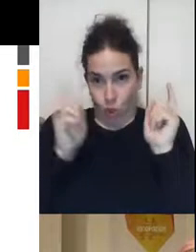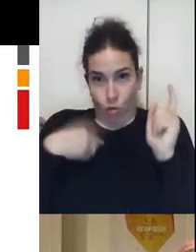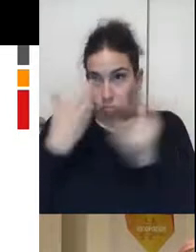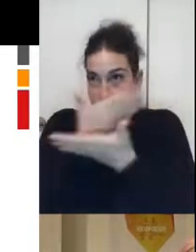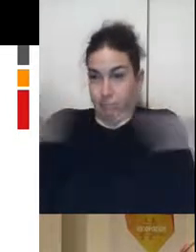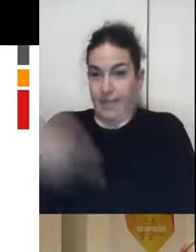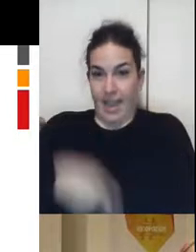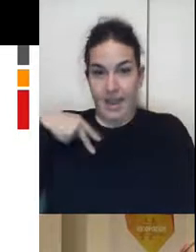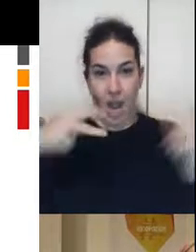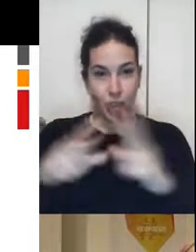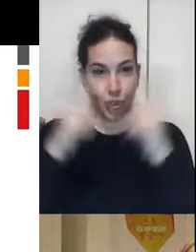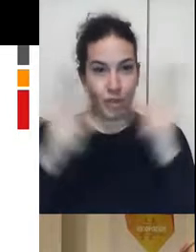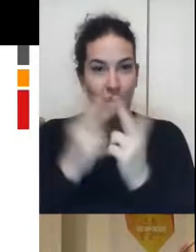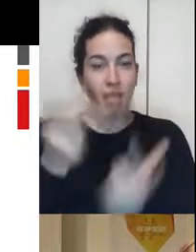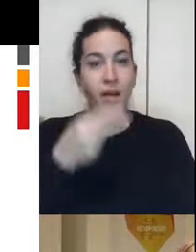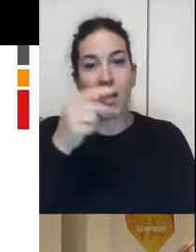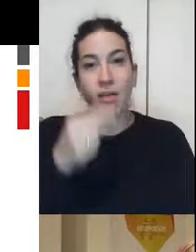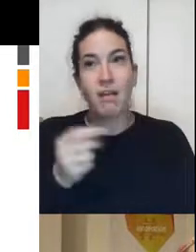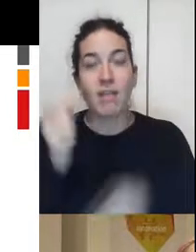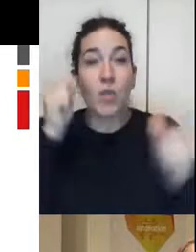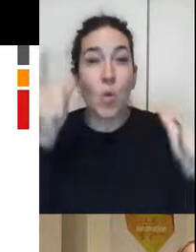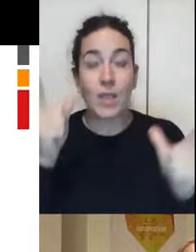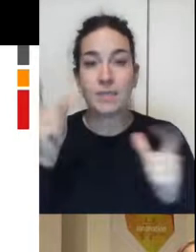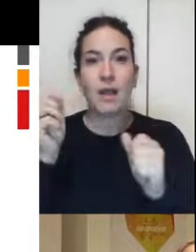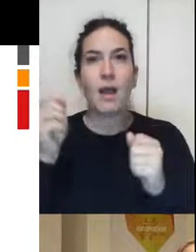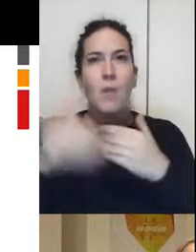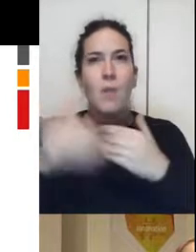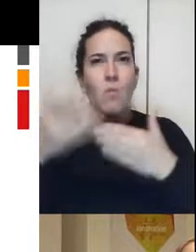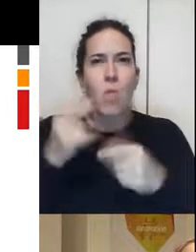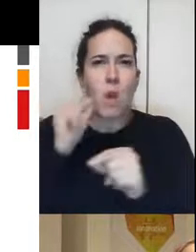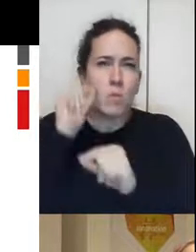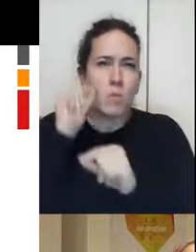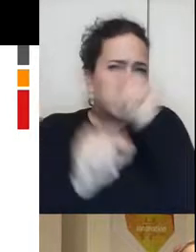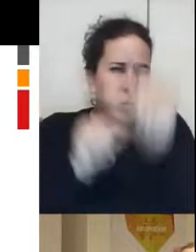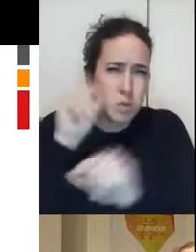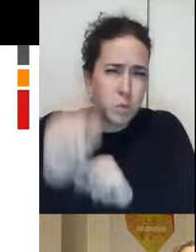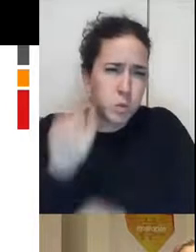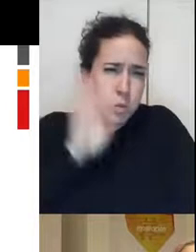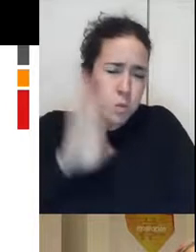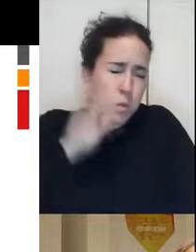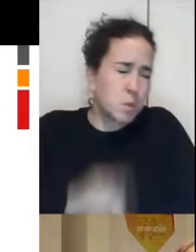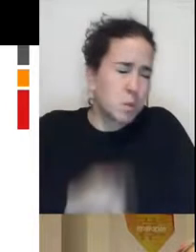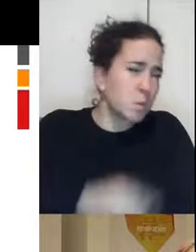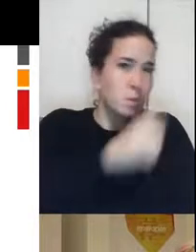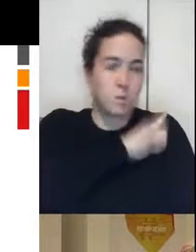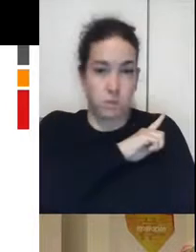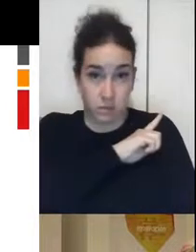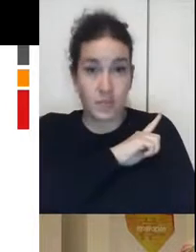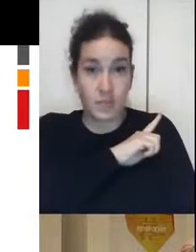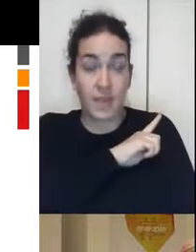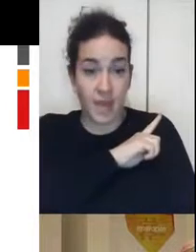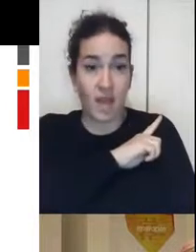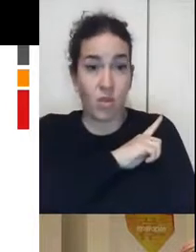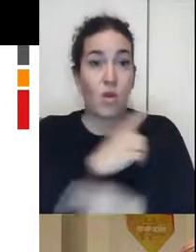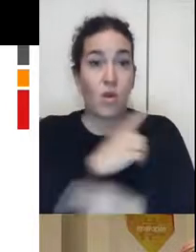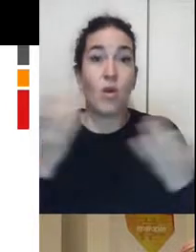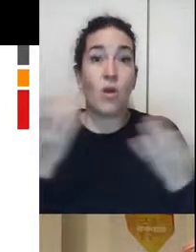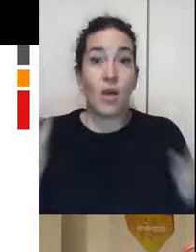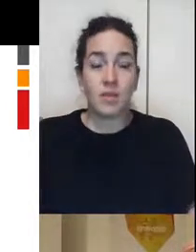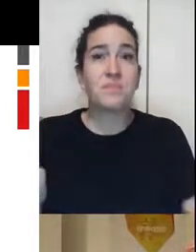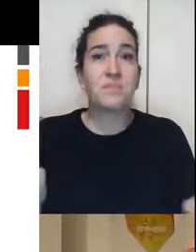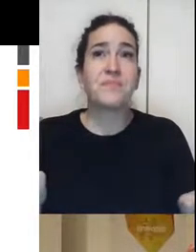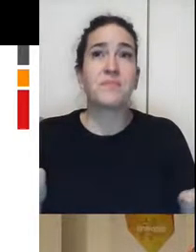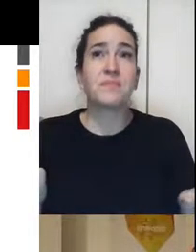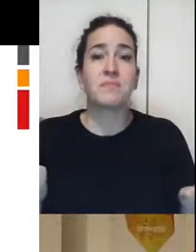la sociedad se ha dado cuenta de que es una industria extremadamente contaminante. Y el grado en Diseño y Gestión de Moda no se queda atrás, porque en definitiva